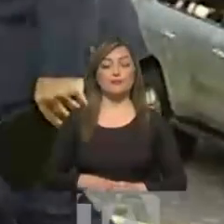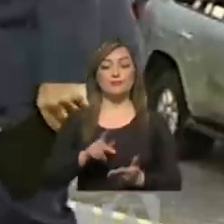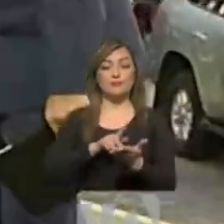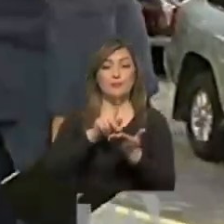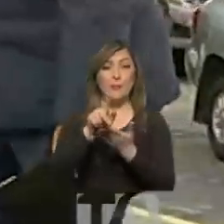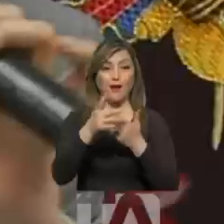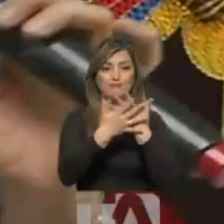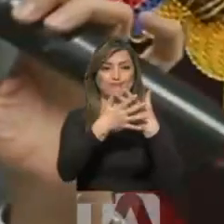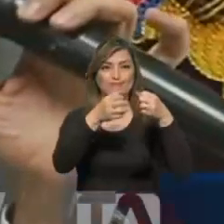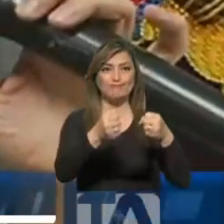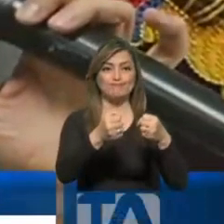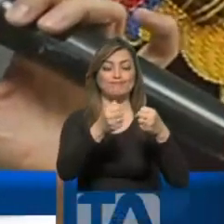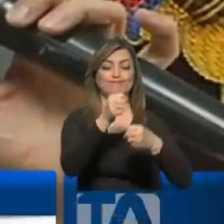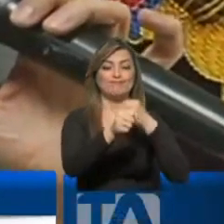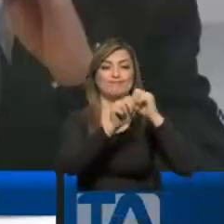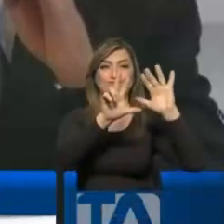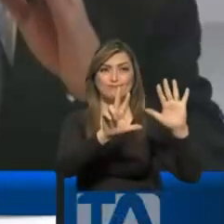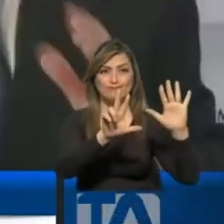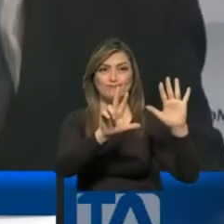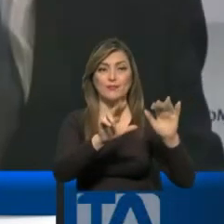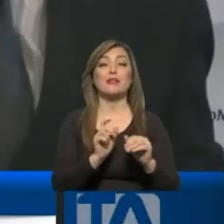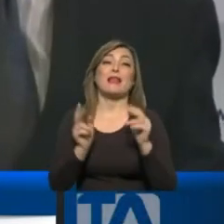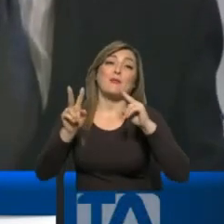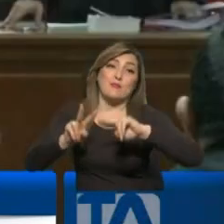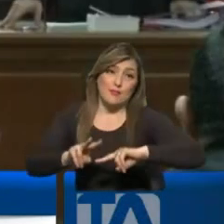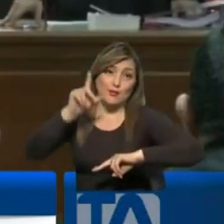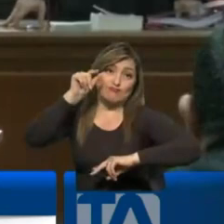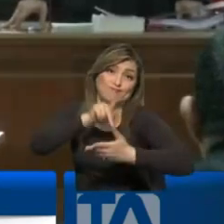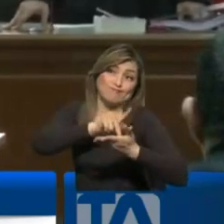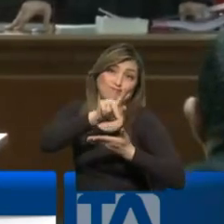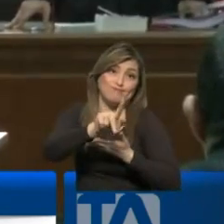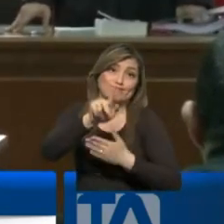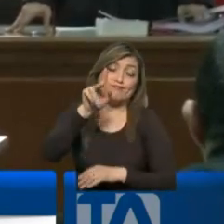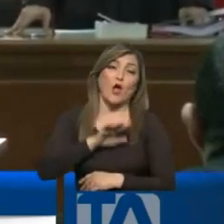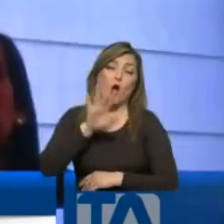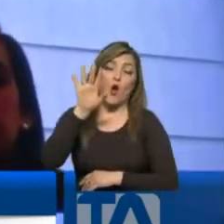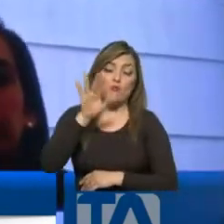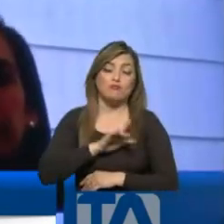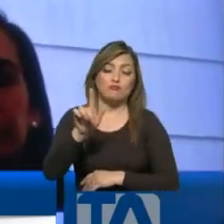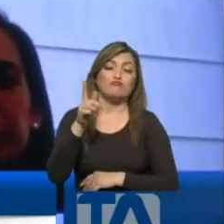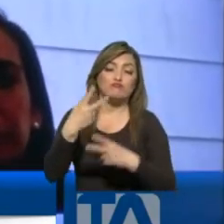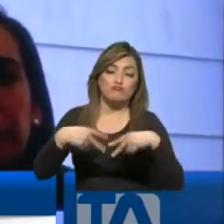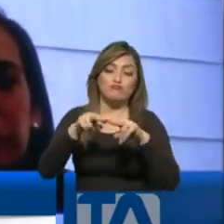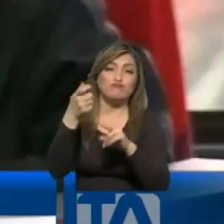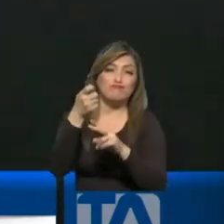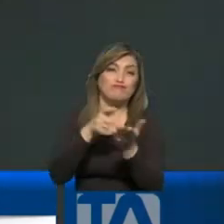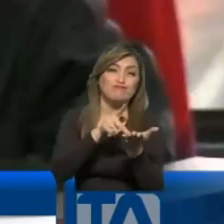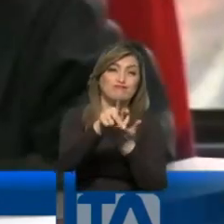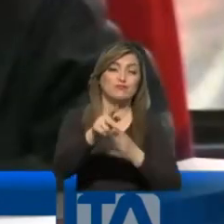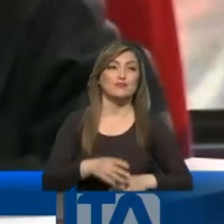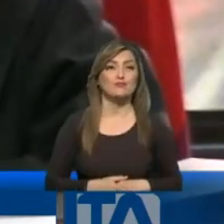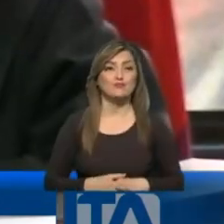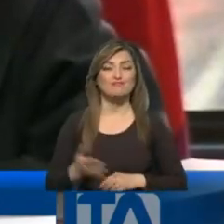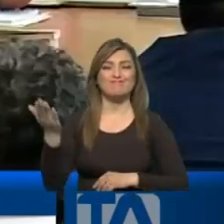con cárcel, sino también reparar al Estado ecuatoriano económicamente. En la sentencia del caso Sobornos 2012-2016 se fijó